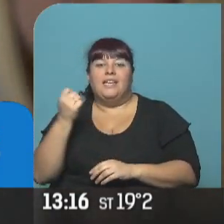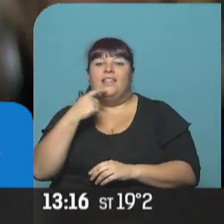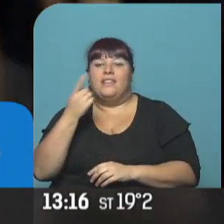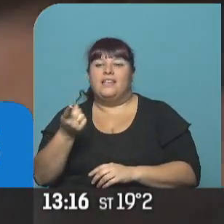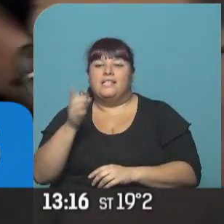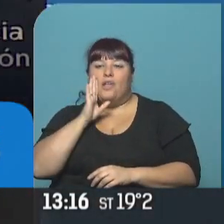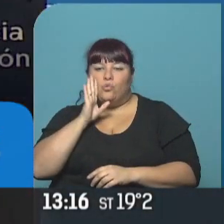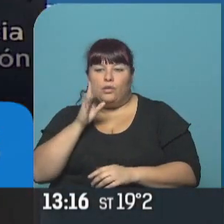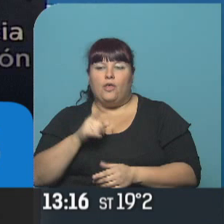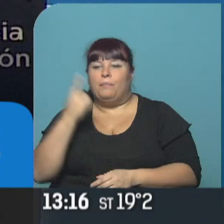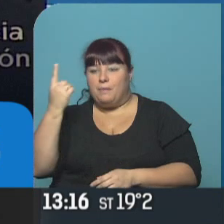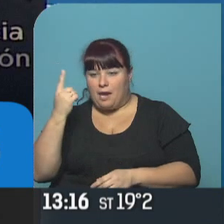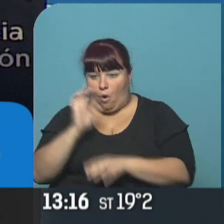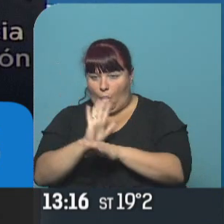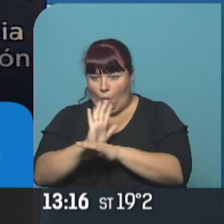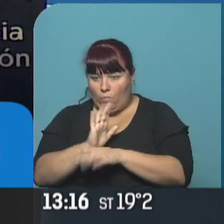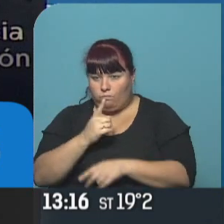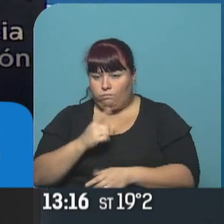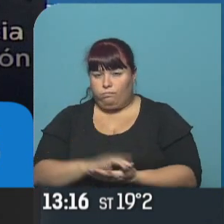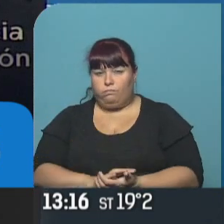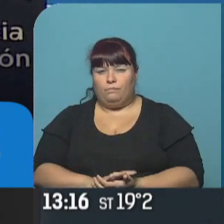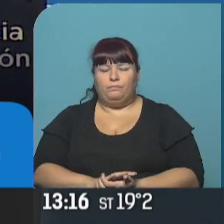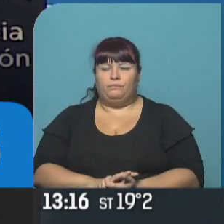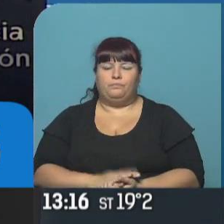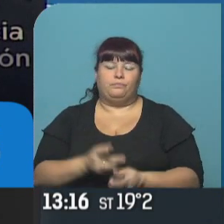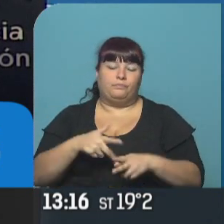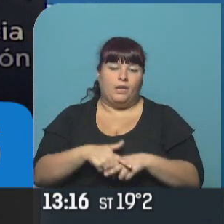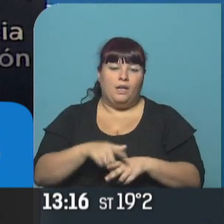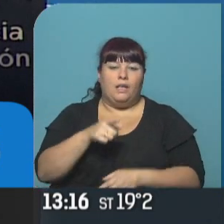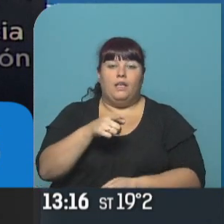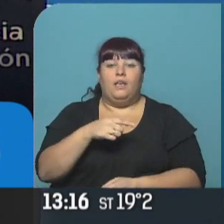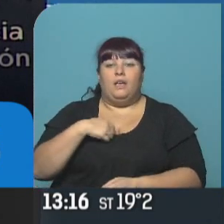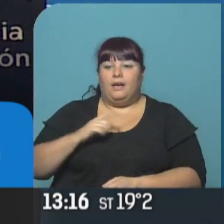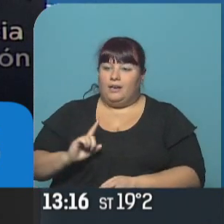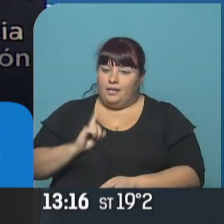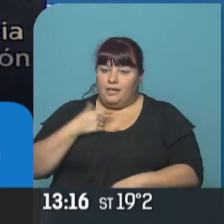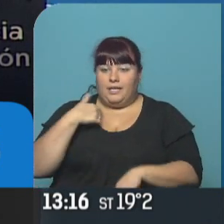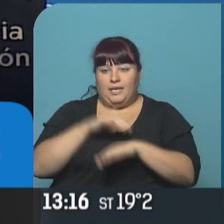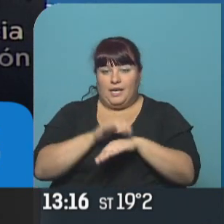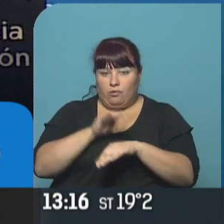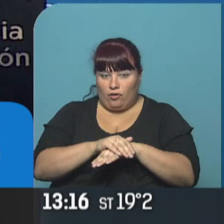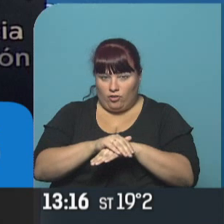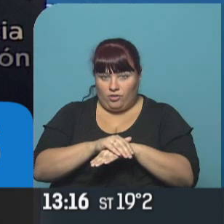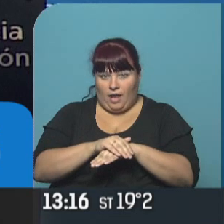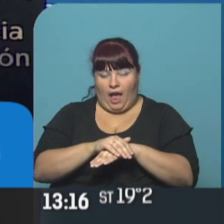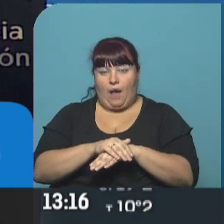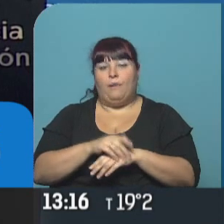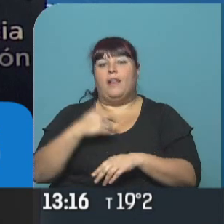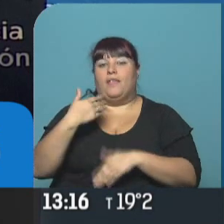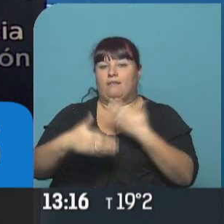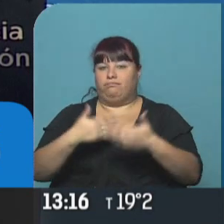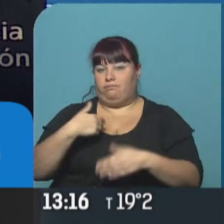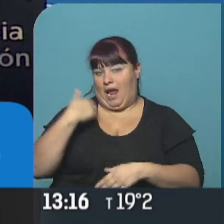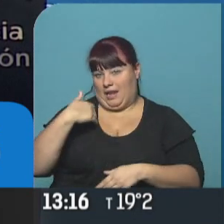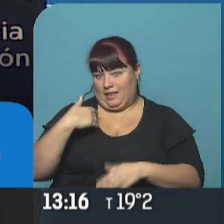de Estados Unidos primero es como un oro de pasado. Tengo el honor y la responsabilidad de conducir la República